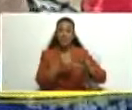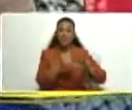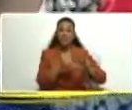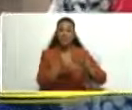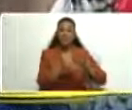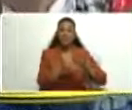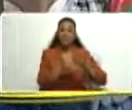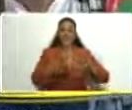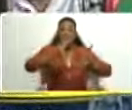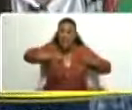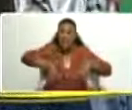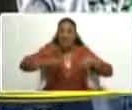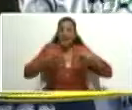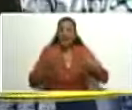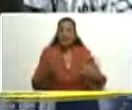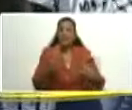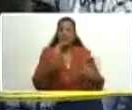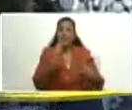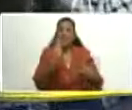resistir, renacer.